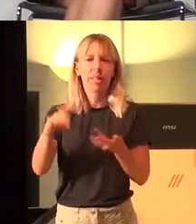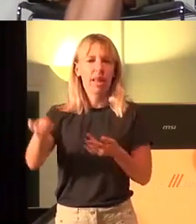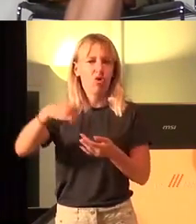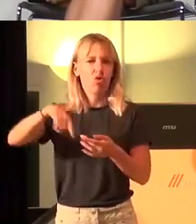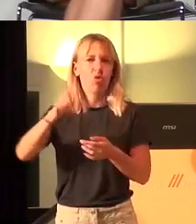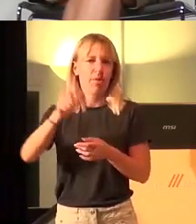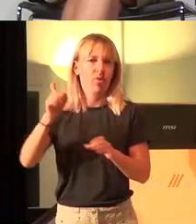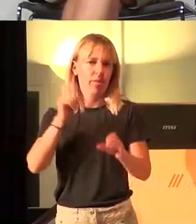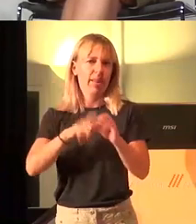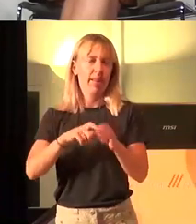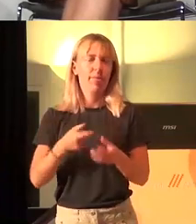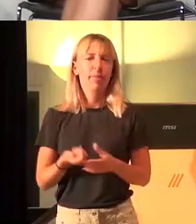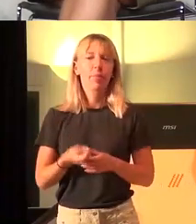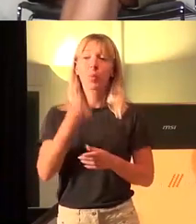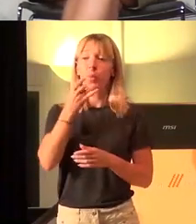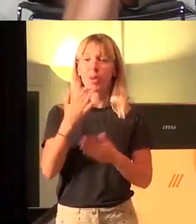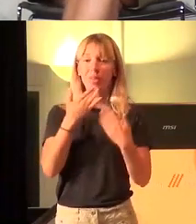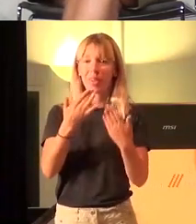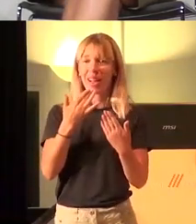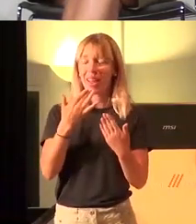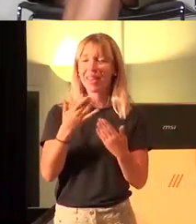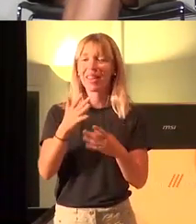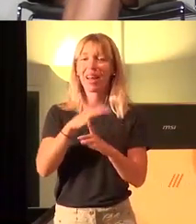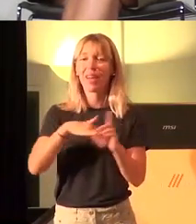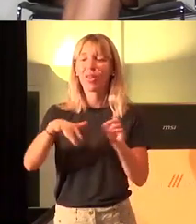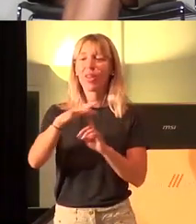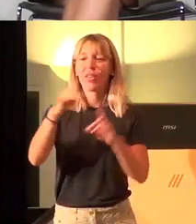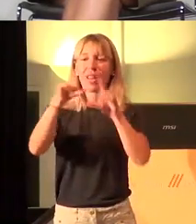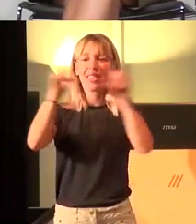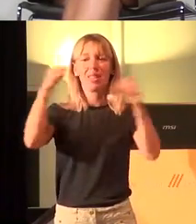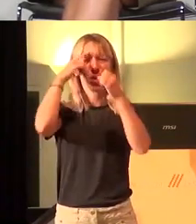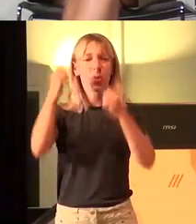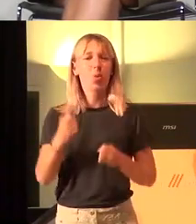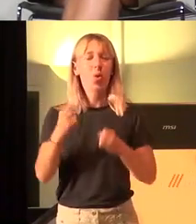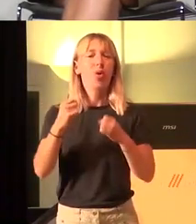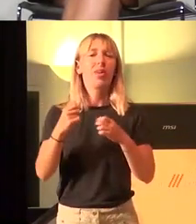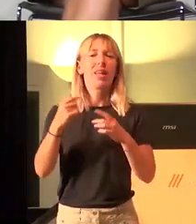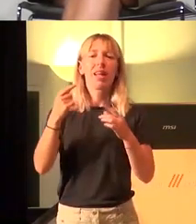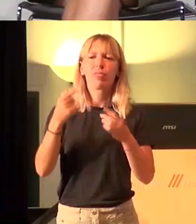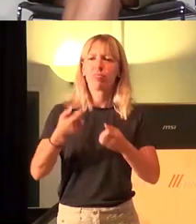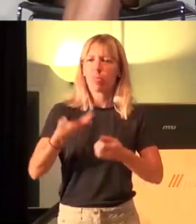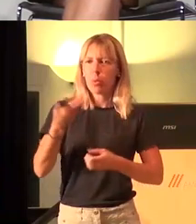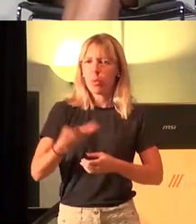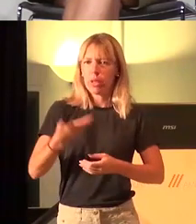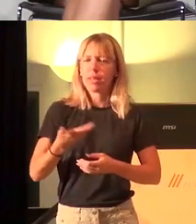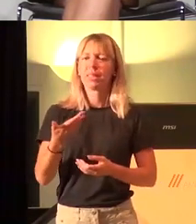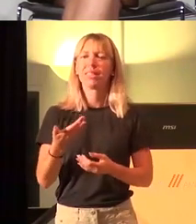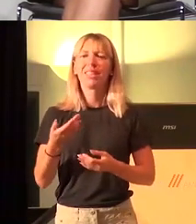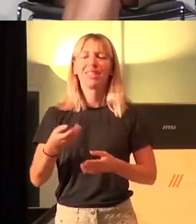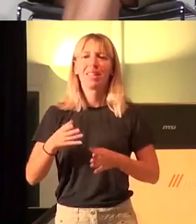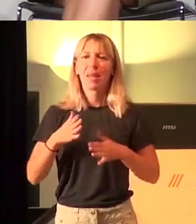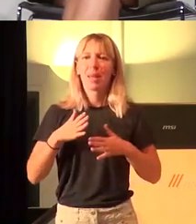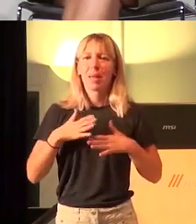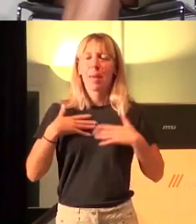de los que están participando? Bueno, muchas gracias. Estar rodeado de instituciones y entidades con tanto peso y con tanta